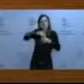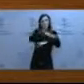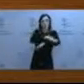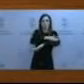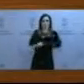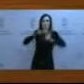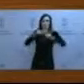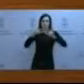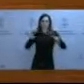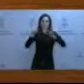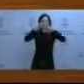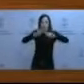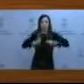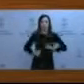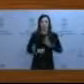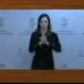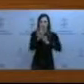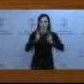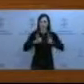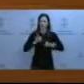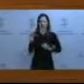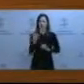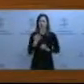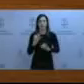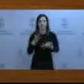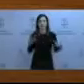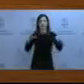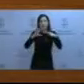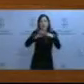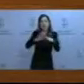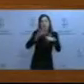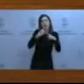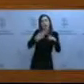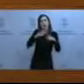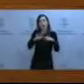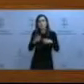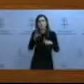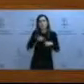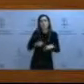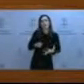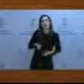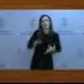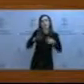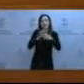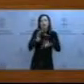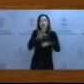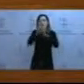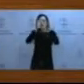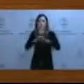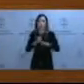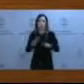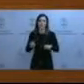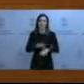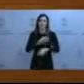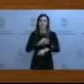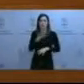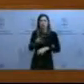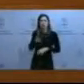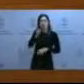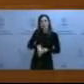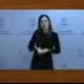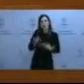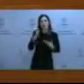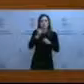Principado respecto a los hechos y respecto a un informe de la sindicatura, y que se realizara la verificación mediante un trabajo de